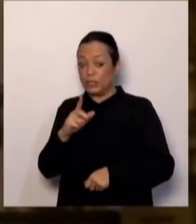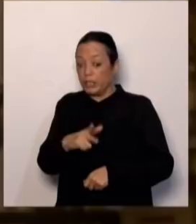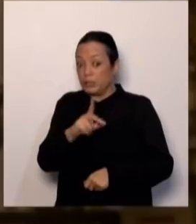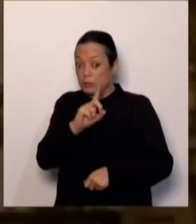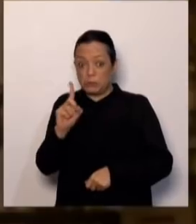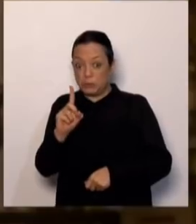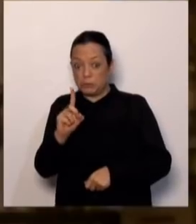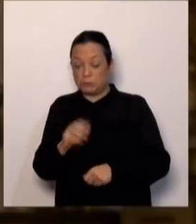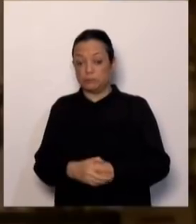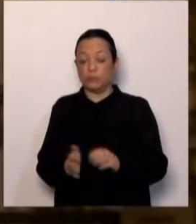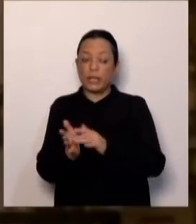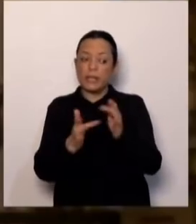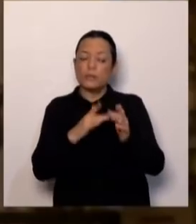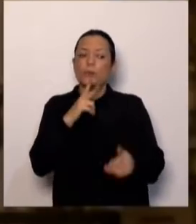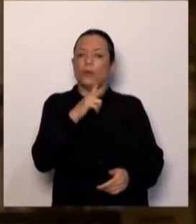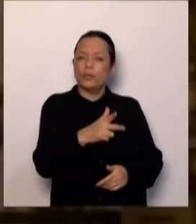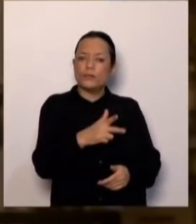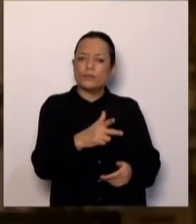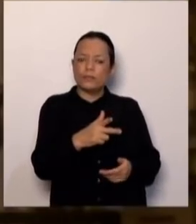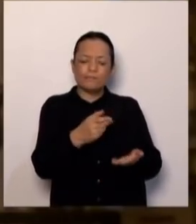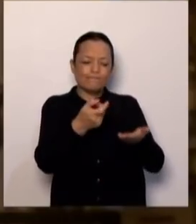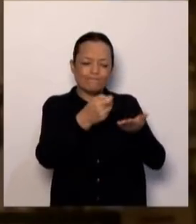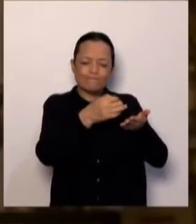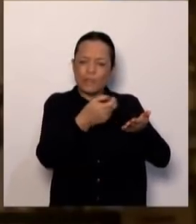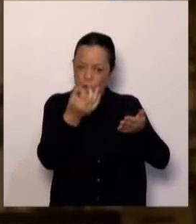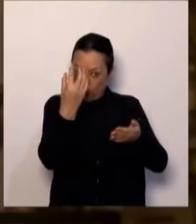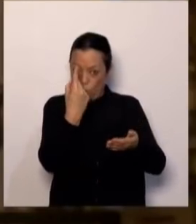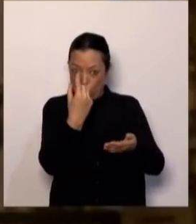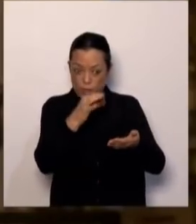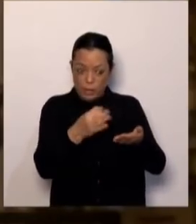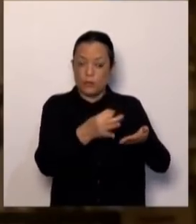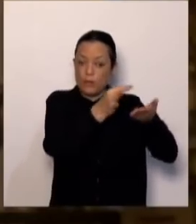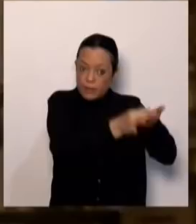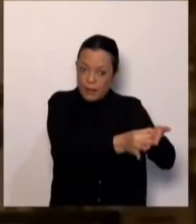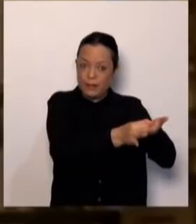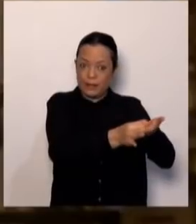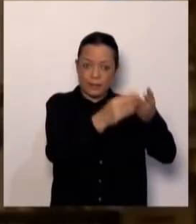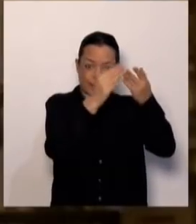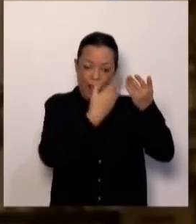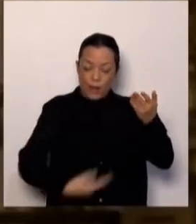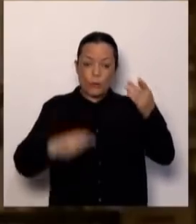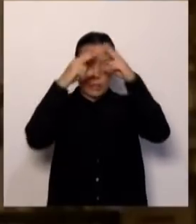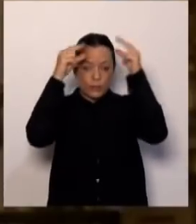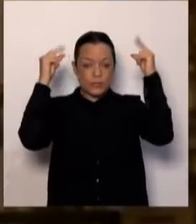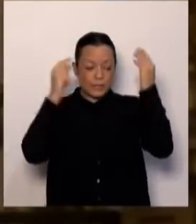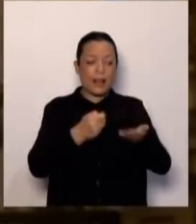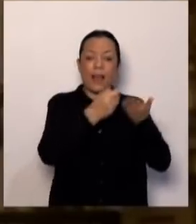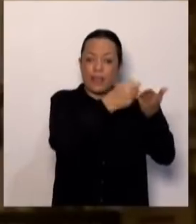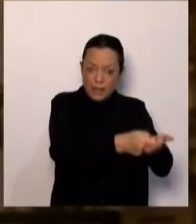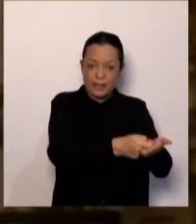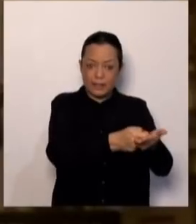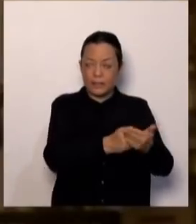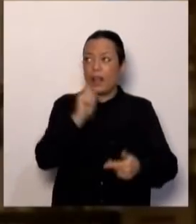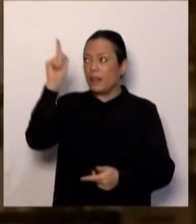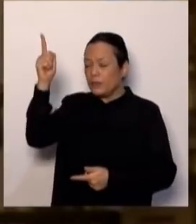Porque lo que dice Jesús es, den al César lo que es del César y a Dios lo que es de Dios. Como ciudadanos tenemos que